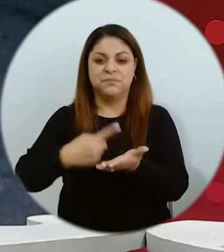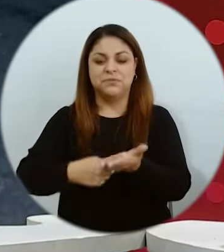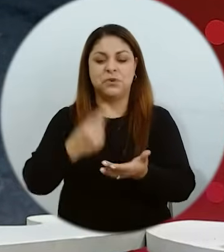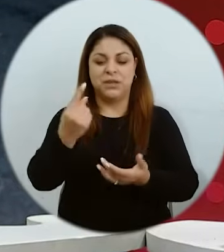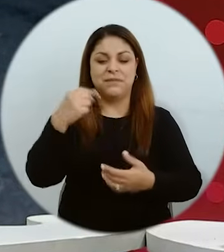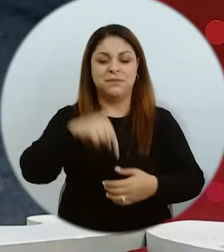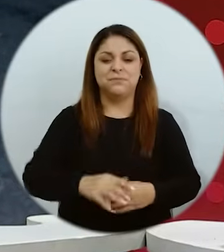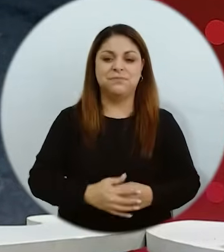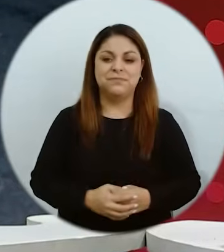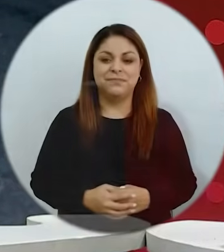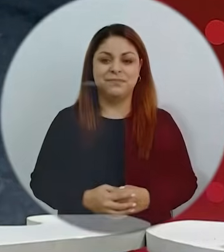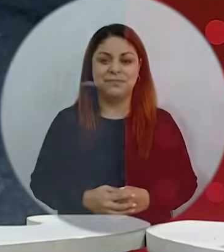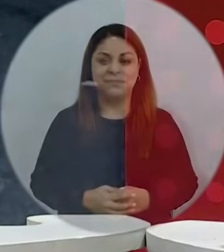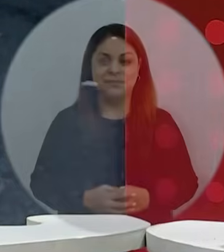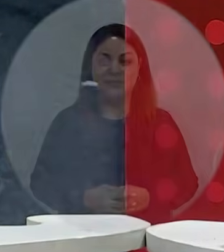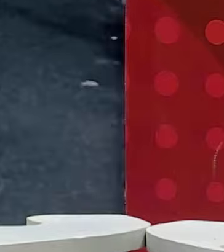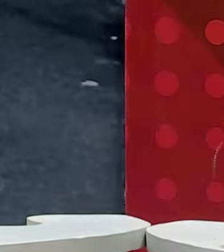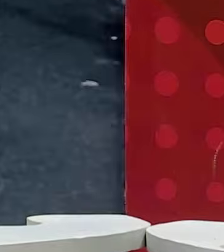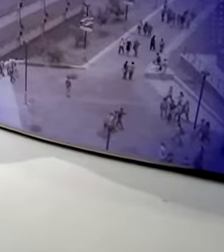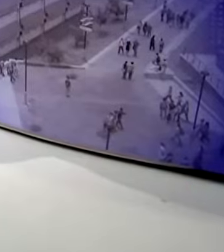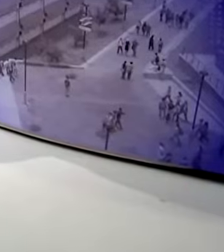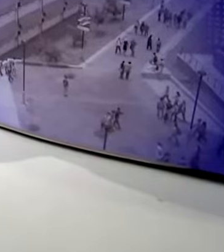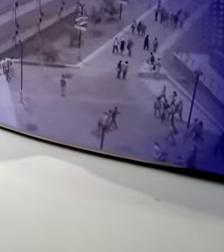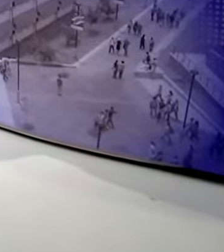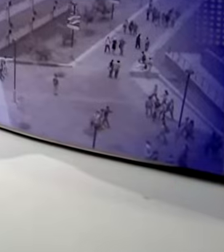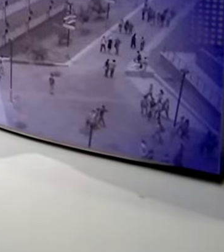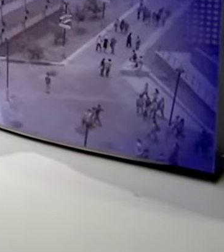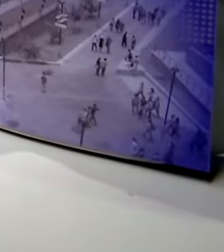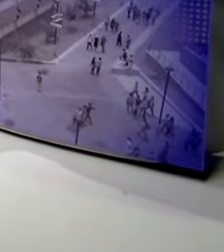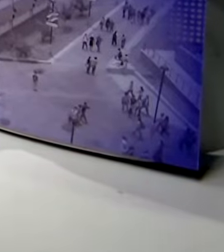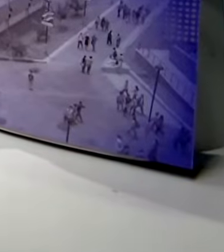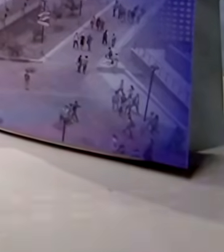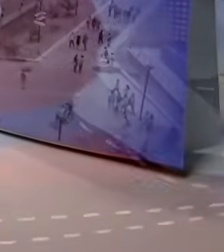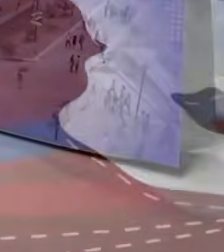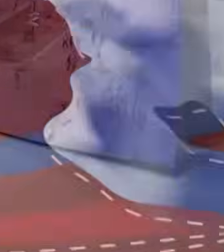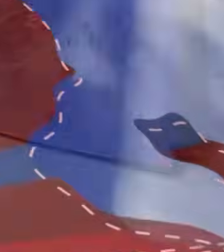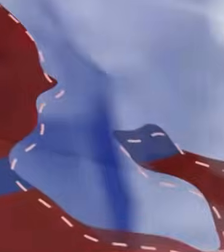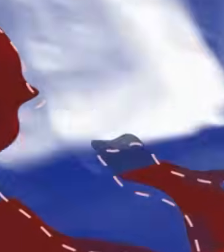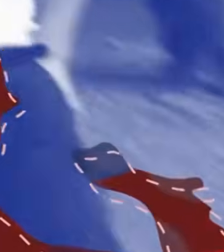vamos a hablar en el siguiente bloque. Quédese con una mirada, ya volvemos.